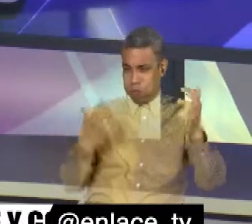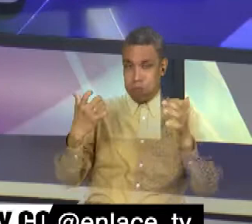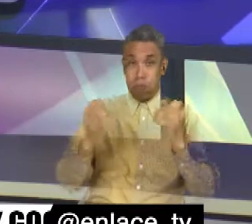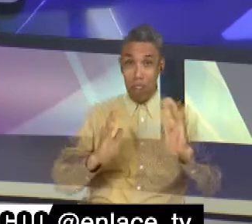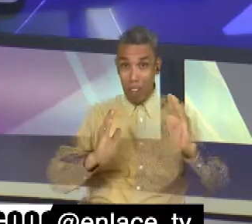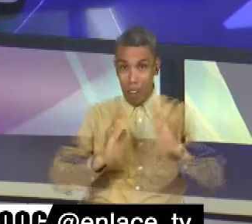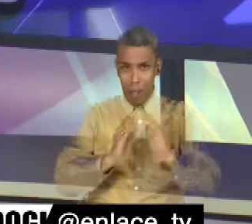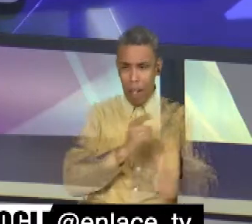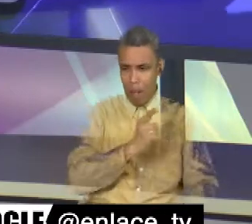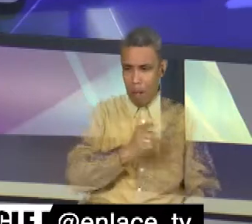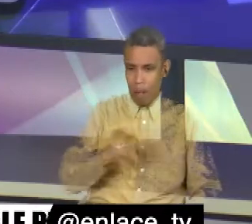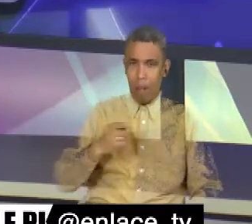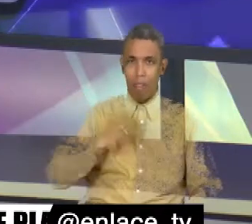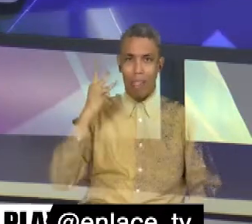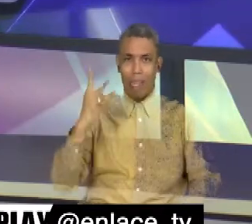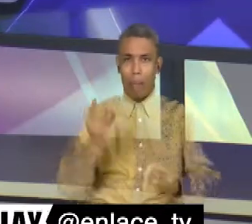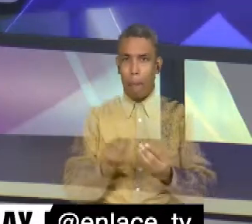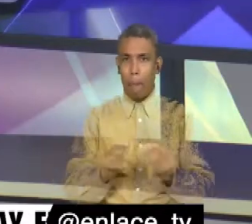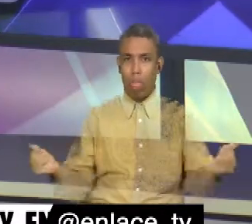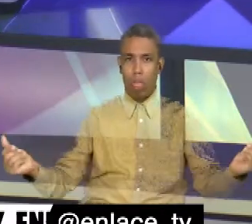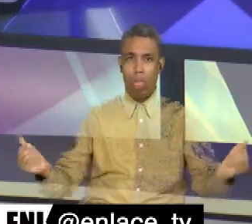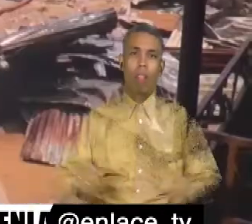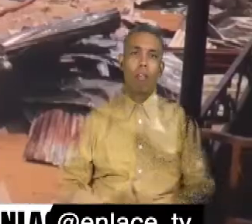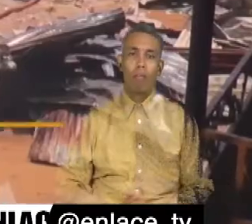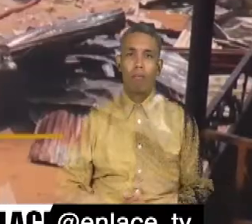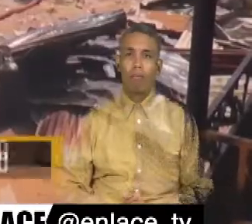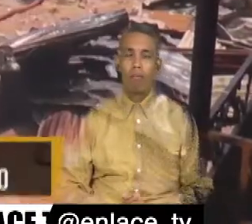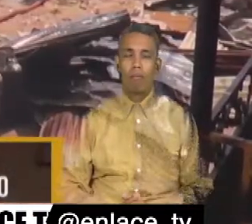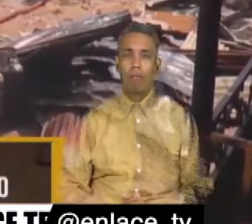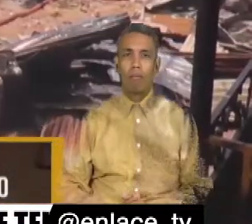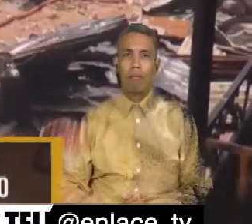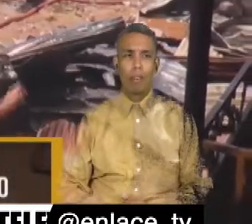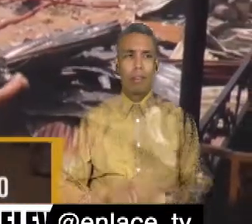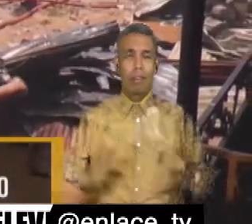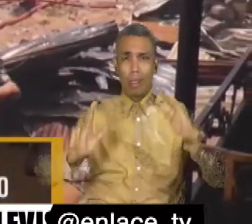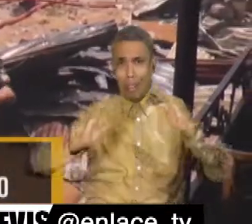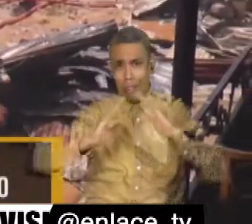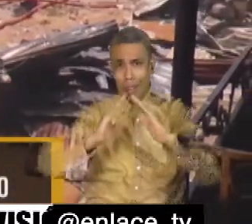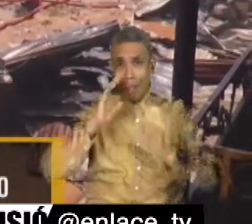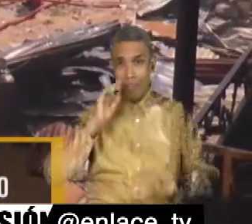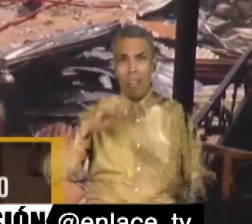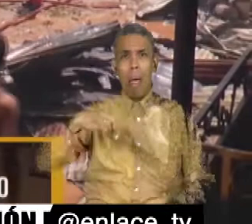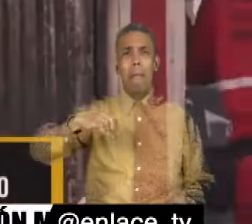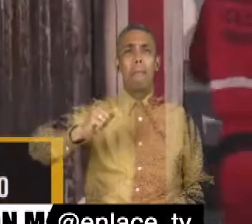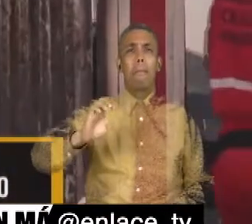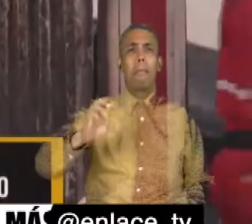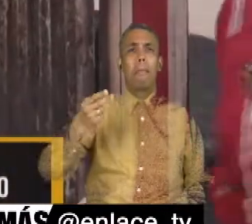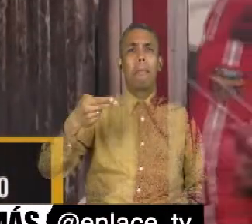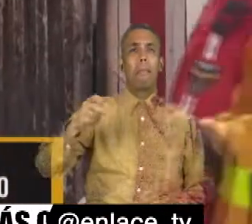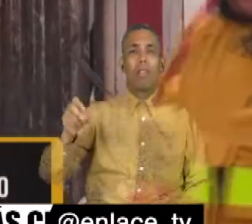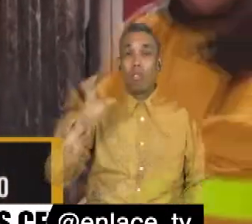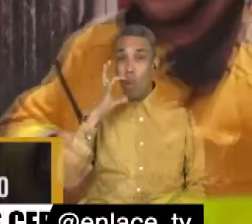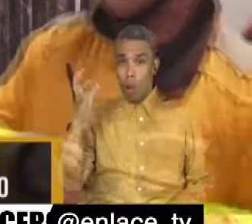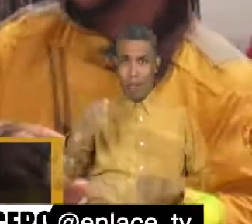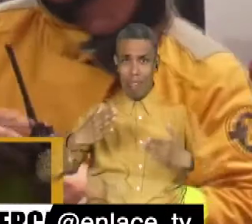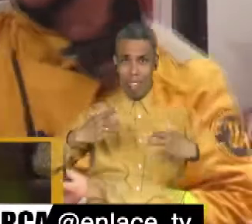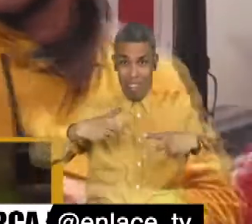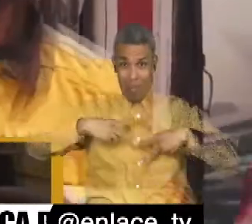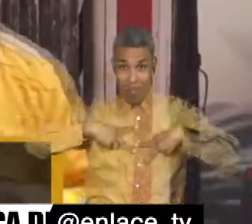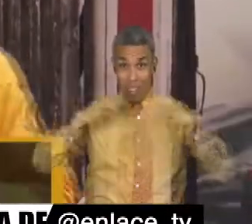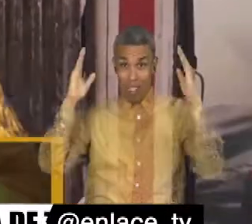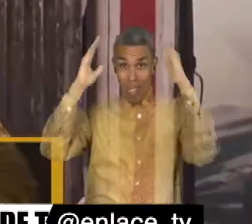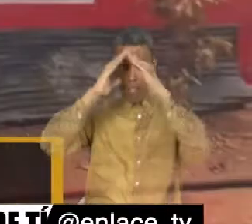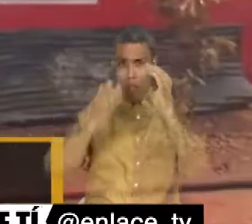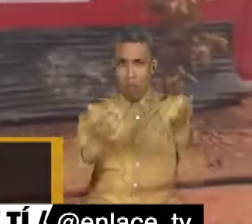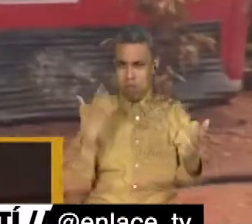sector de la comuna 1 de la ciudad. Se le quemó la casa a Pacho, se escuchaba decir al mediodía de este martes, cuando un voraz